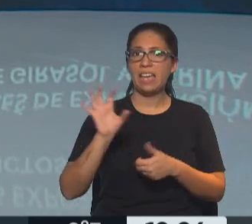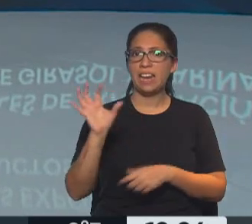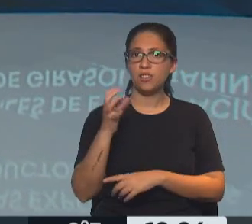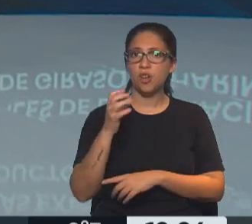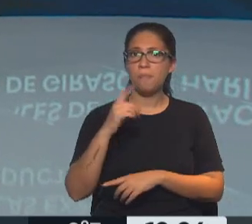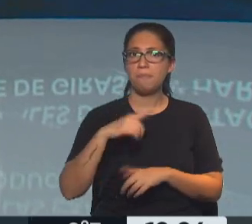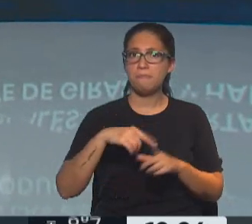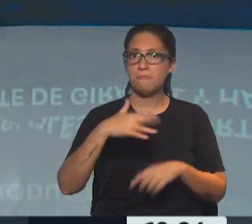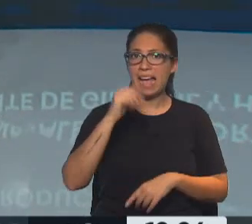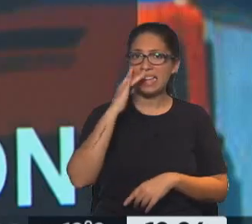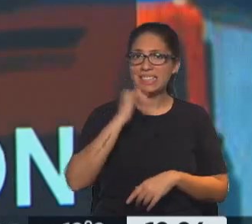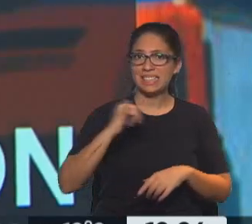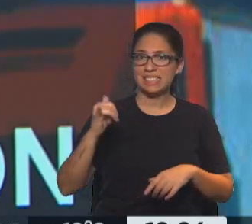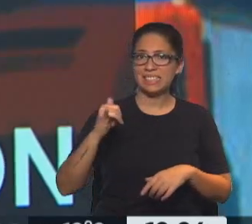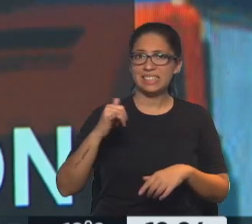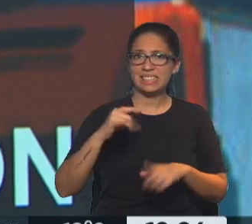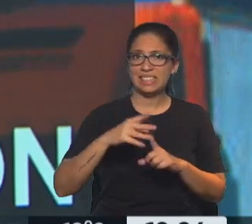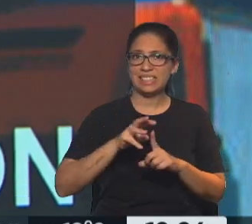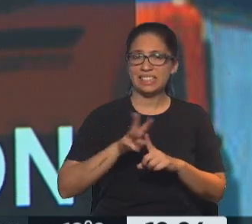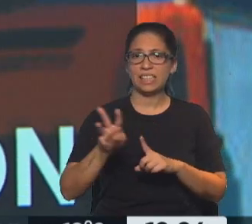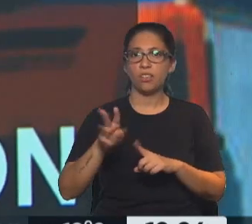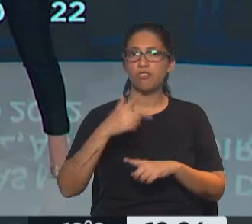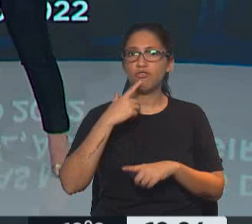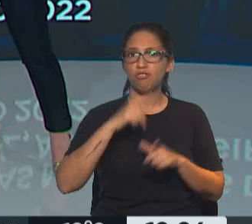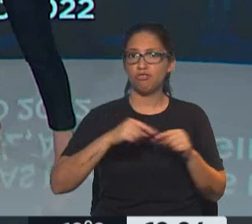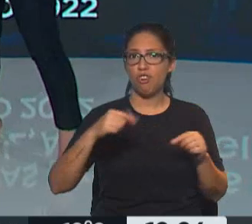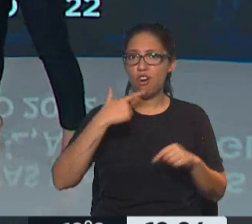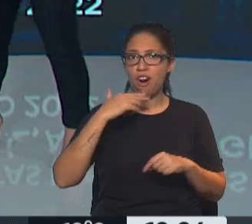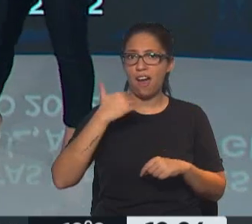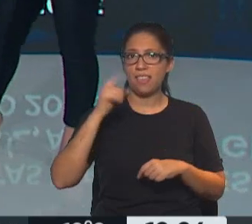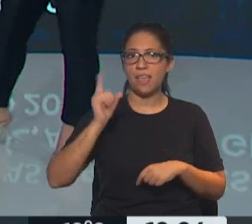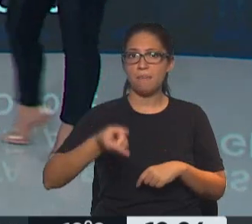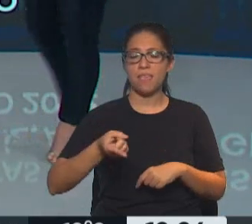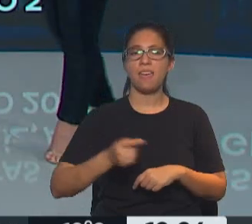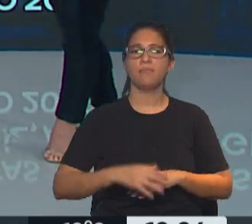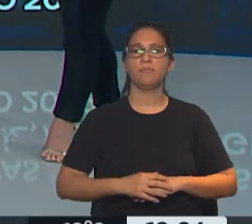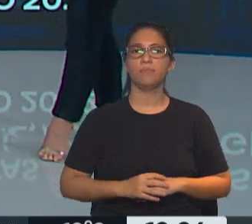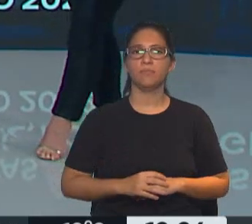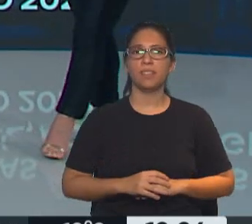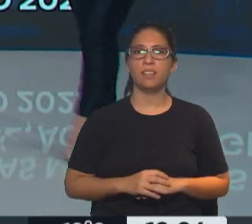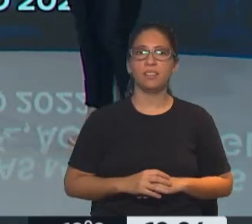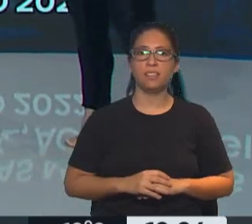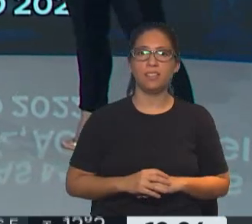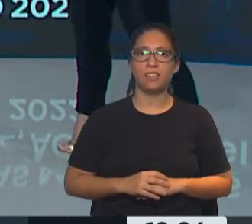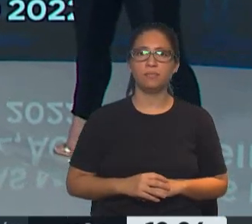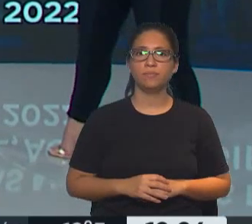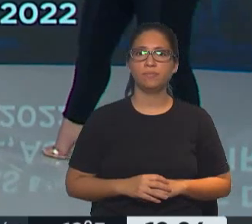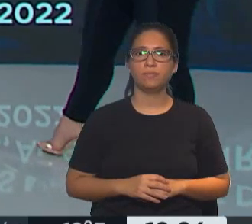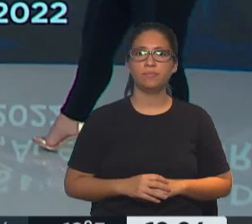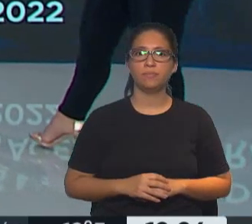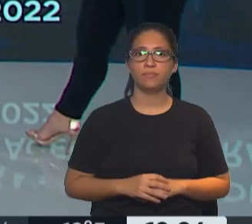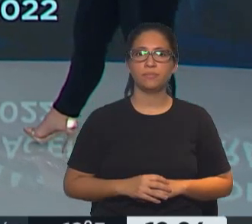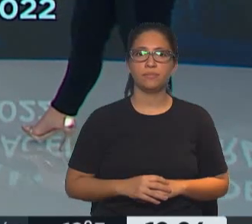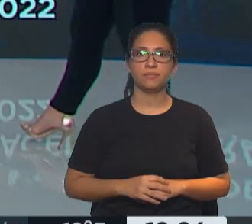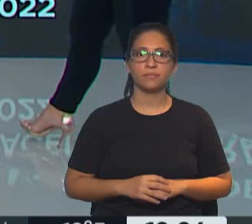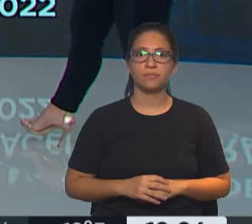estos productos que hacen a lo que comemos, también está la soja desde ya. Rusia, trigo y maíz, Ucrania, trigo y girasol, China, maíz y trigo,